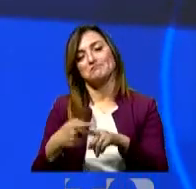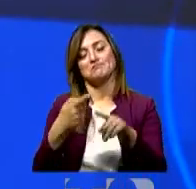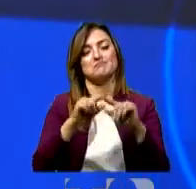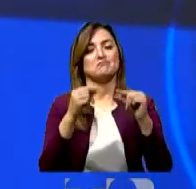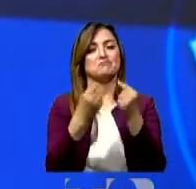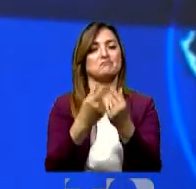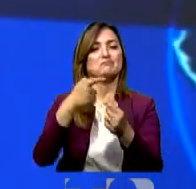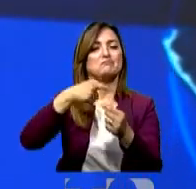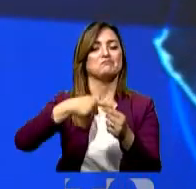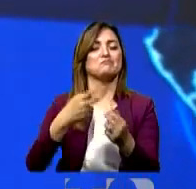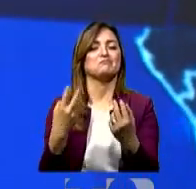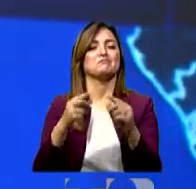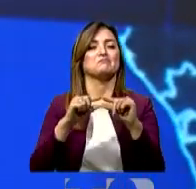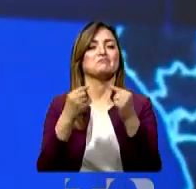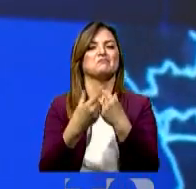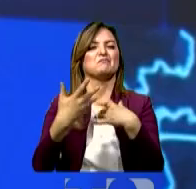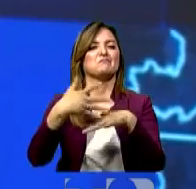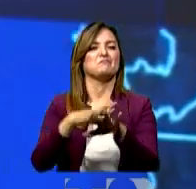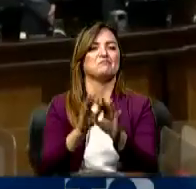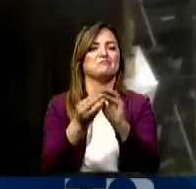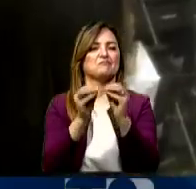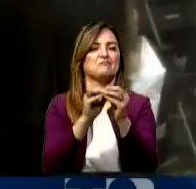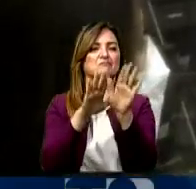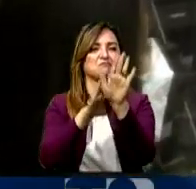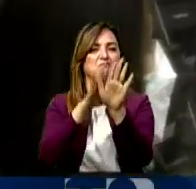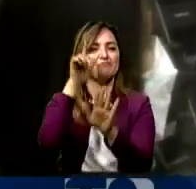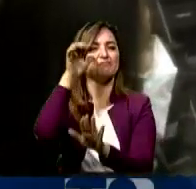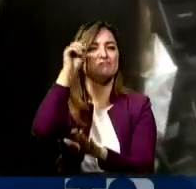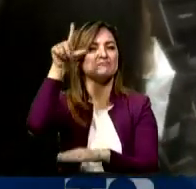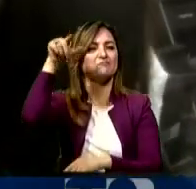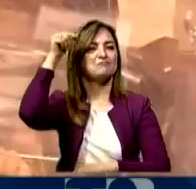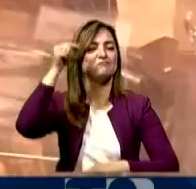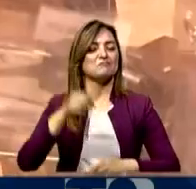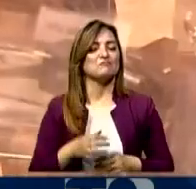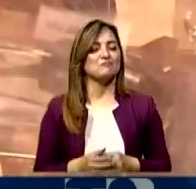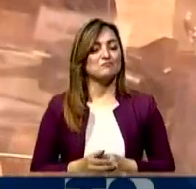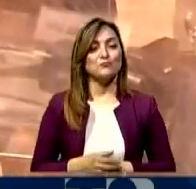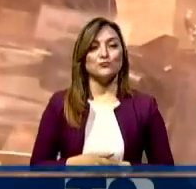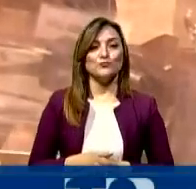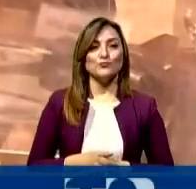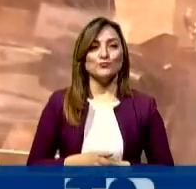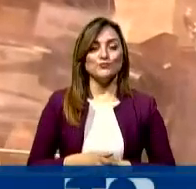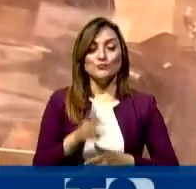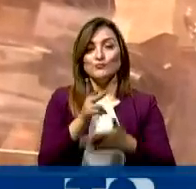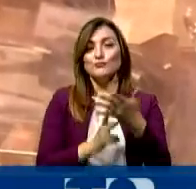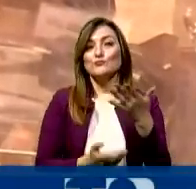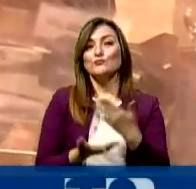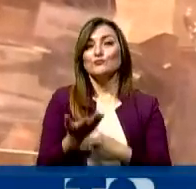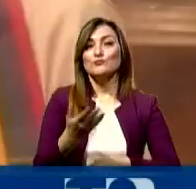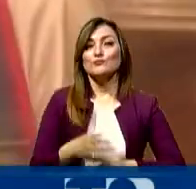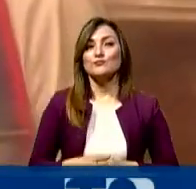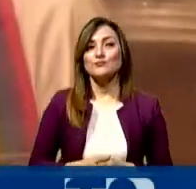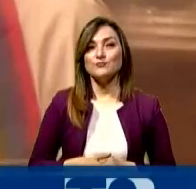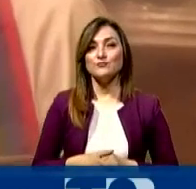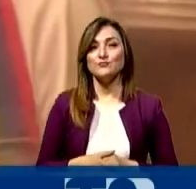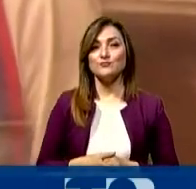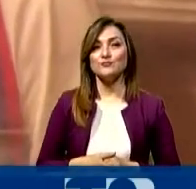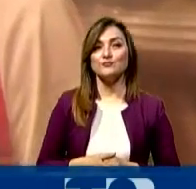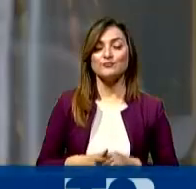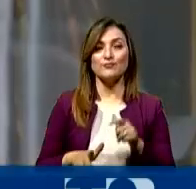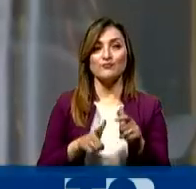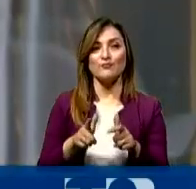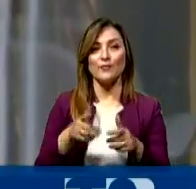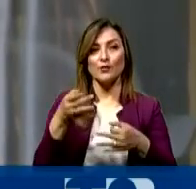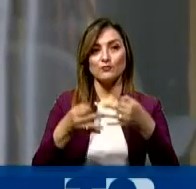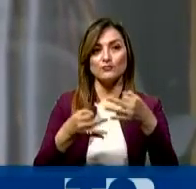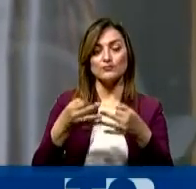esta bancada legislativa pero que ahí que puede pasar entonces una vez que quienes quienes justificaron a lo mejor desde él van diciendo dimos